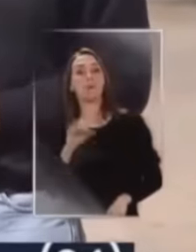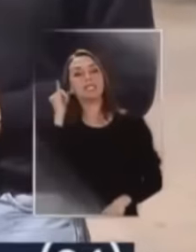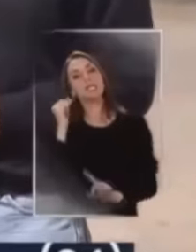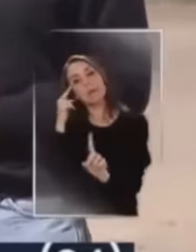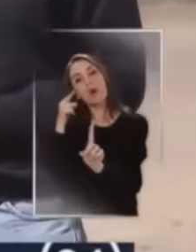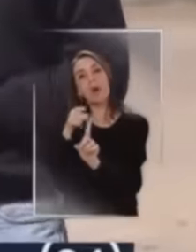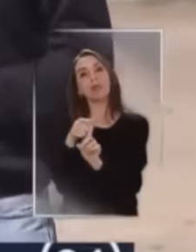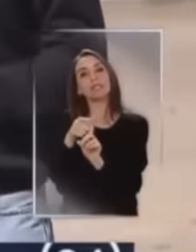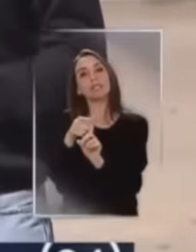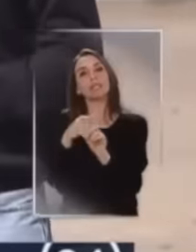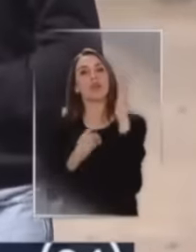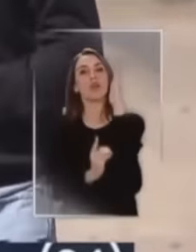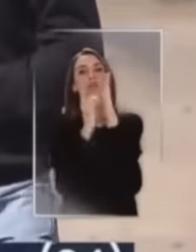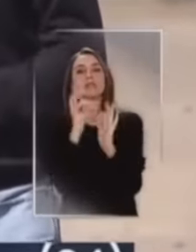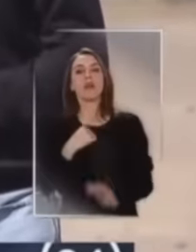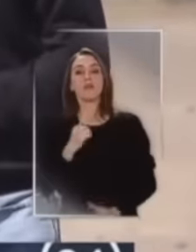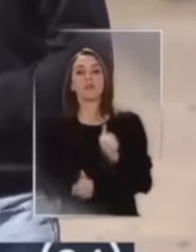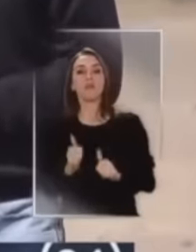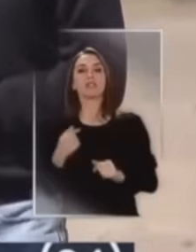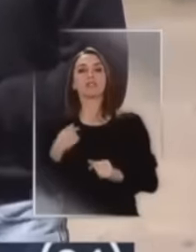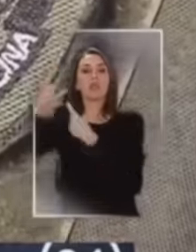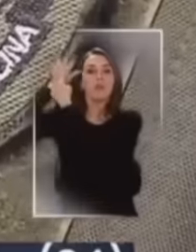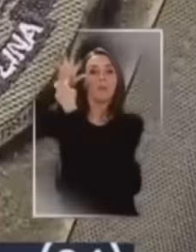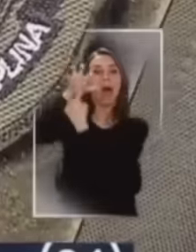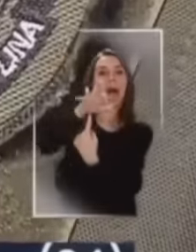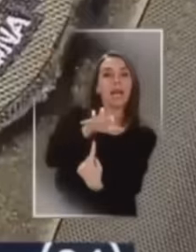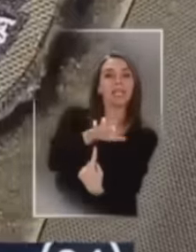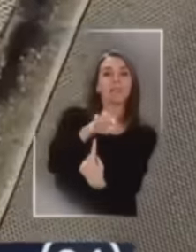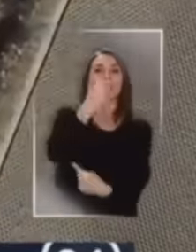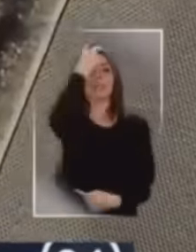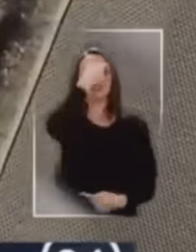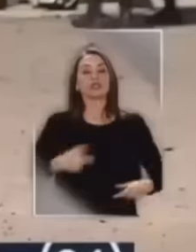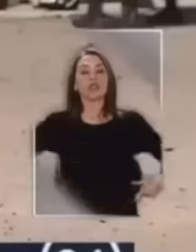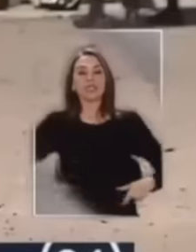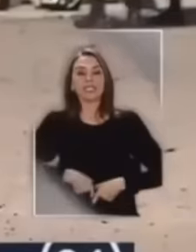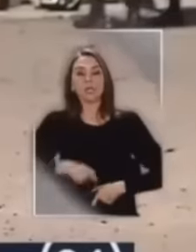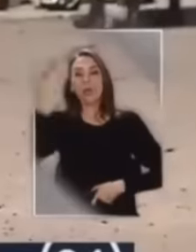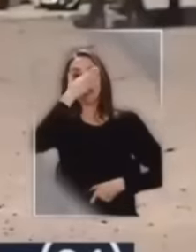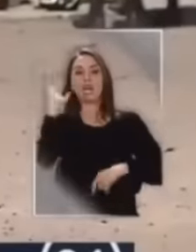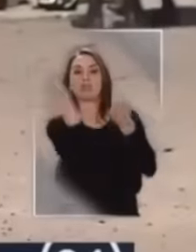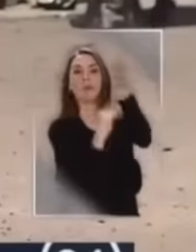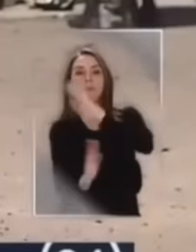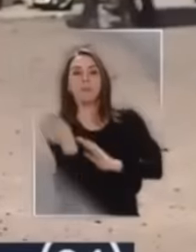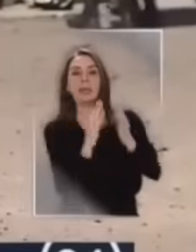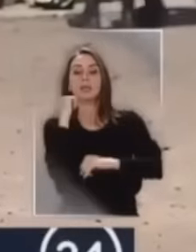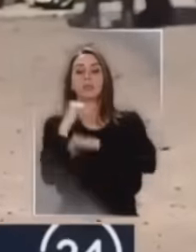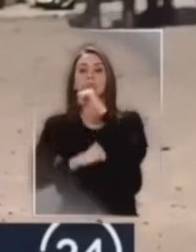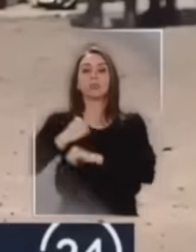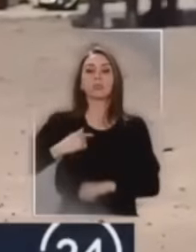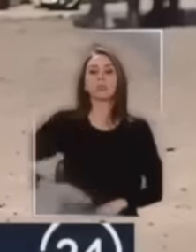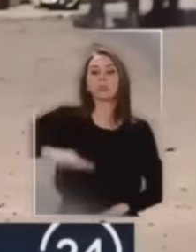objetivo para desarrollar la profesión. Soy paracaidista, soy cinturonero de artes marciales, hice hace muchos años artes